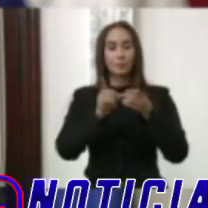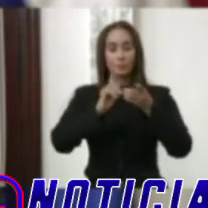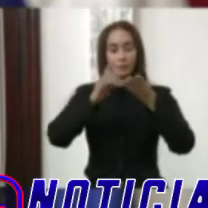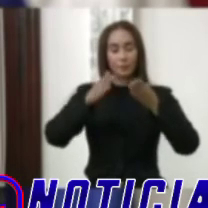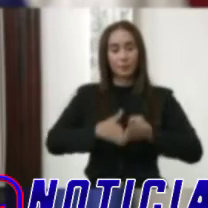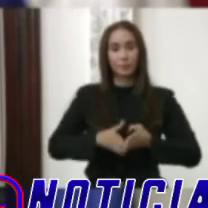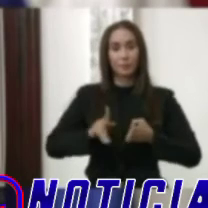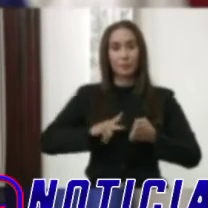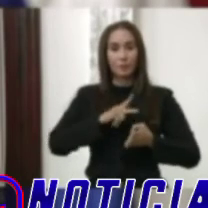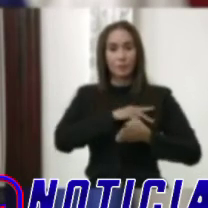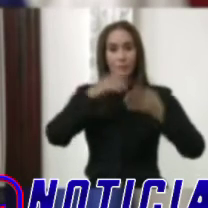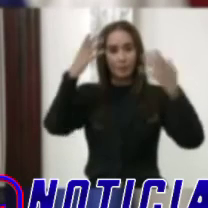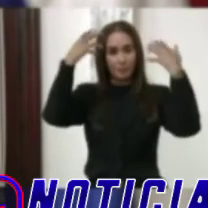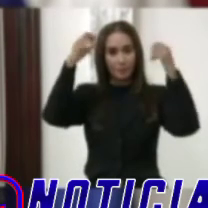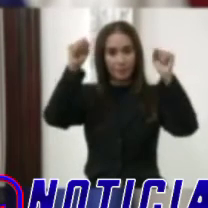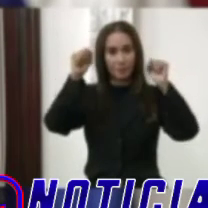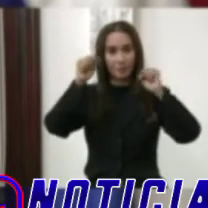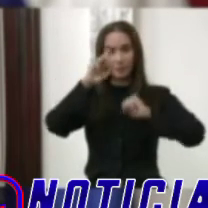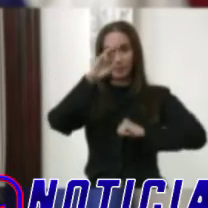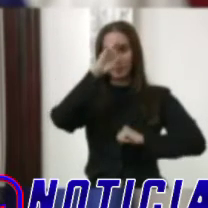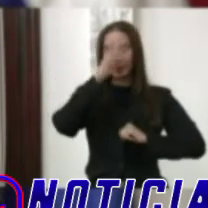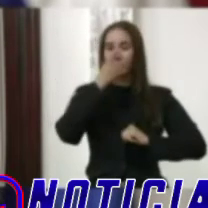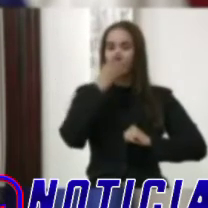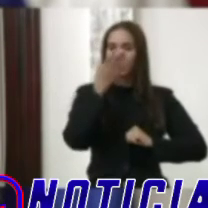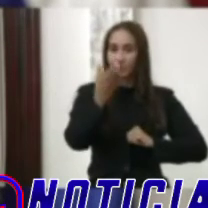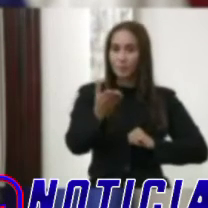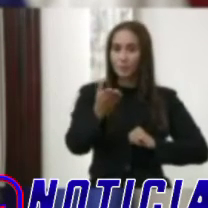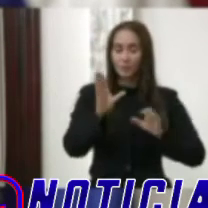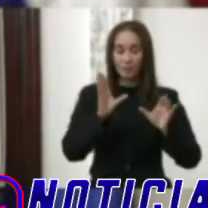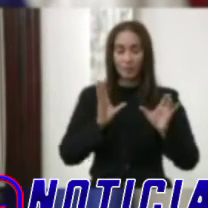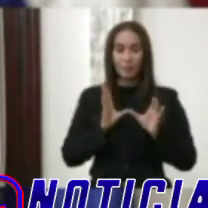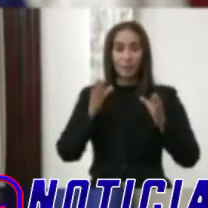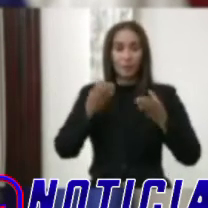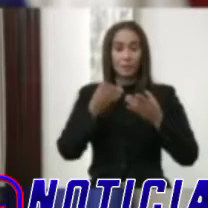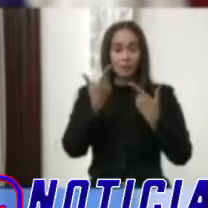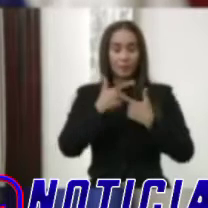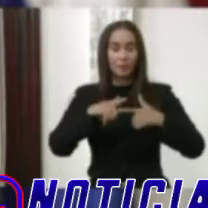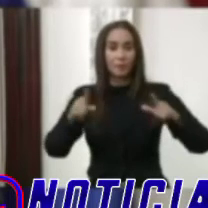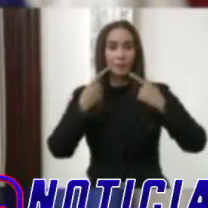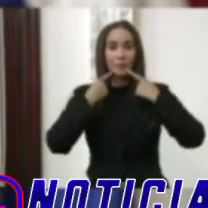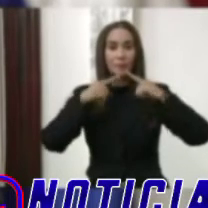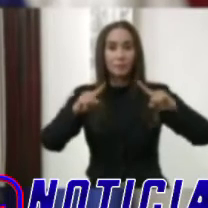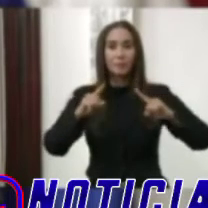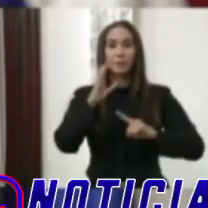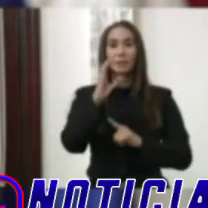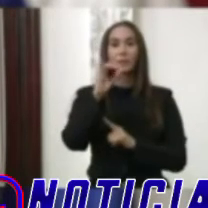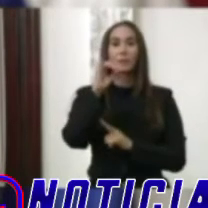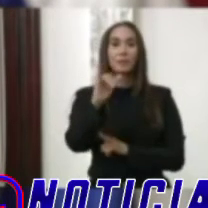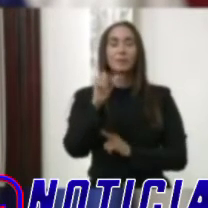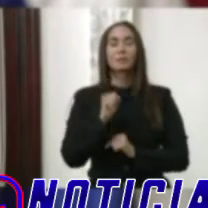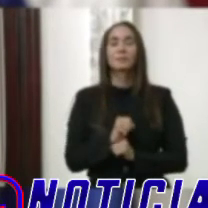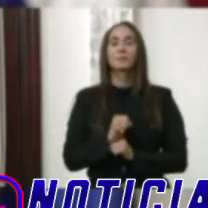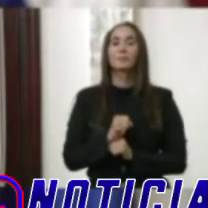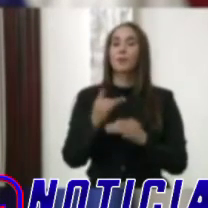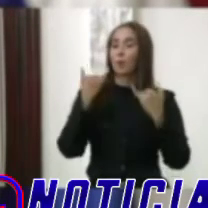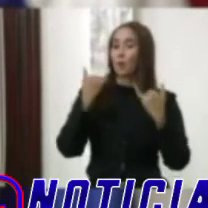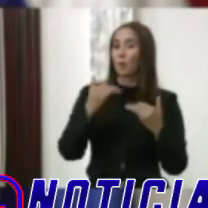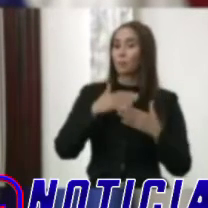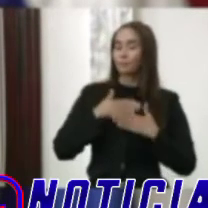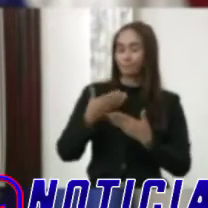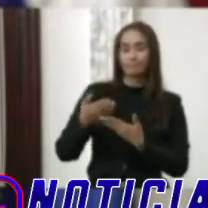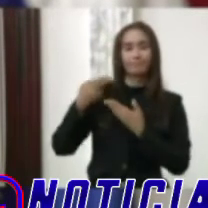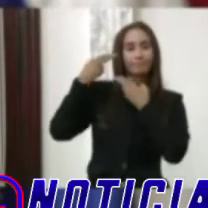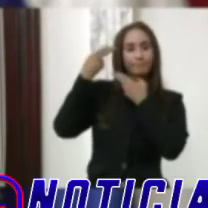Vicepresidente Regional para República Dominicana de la Comisión de Libertad de Prensa de la CIP, tengo el honor de poner